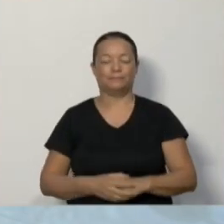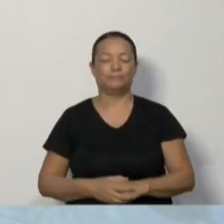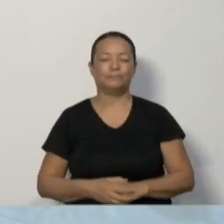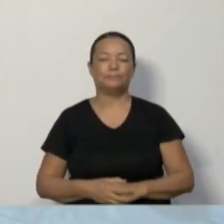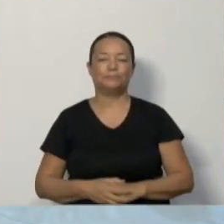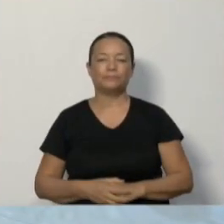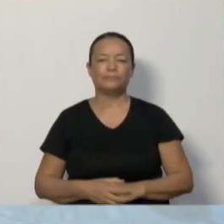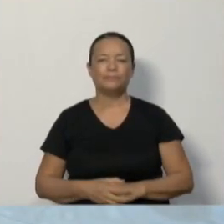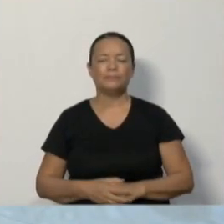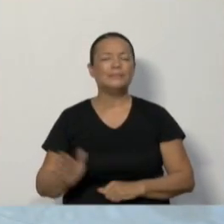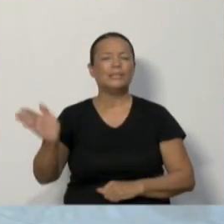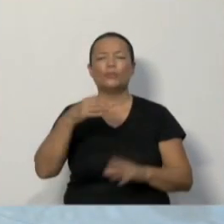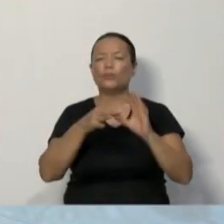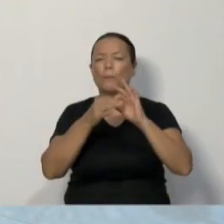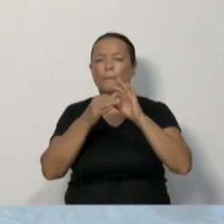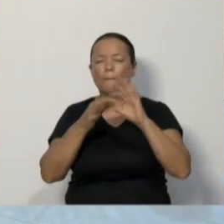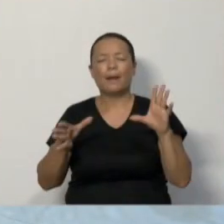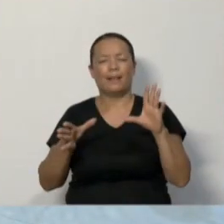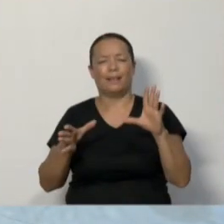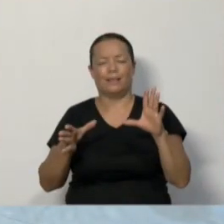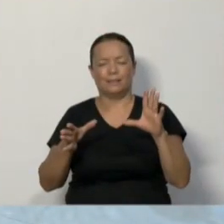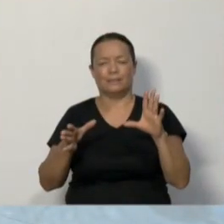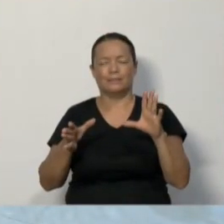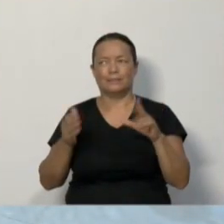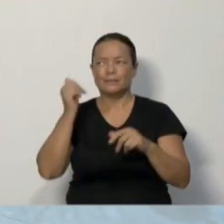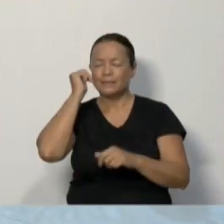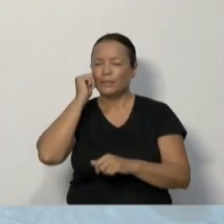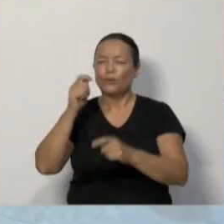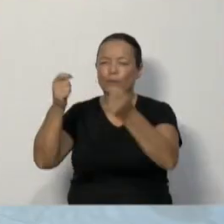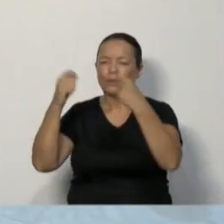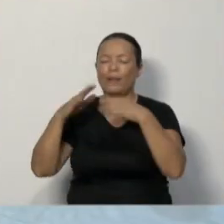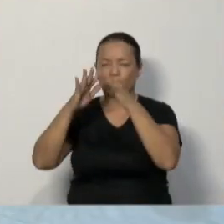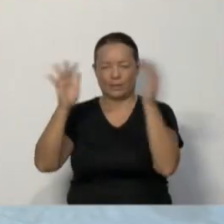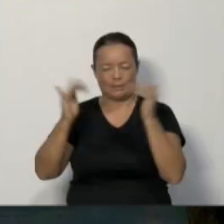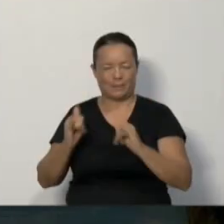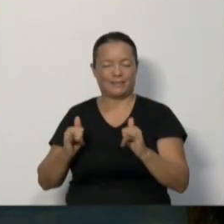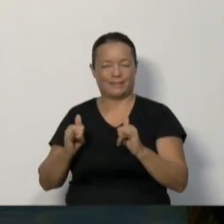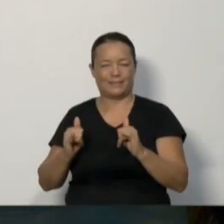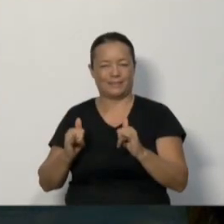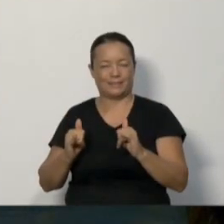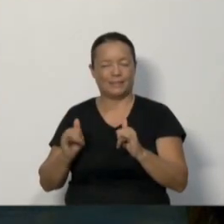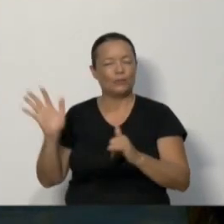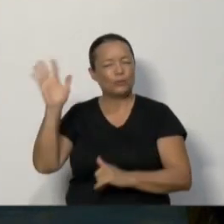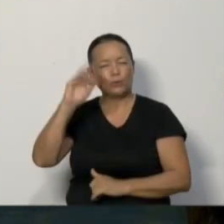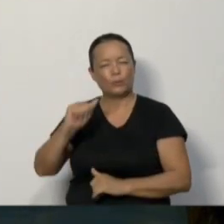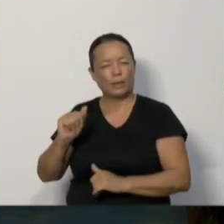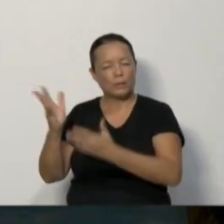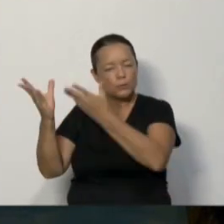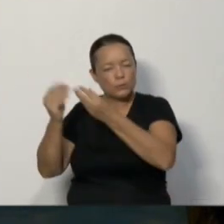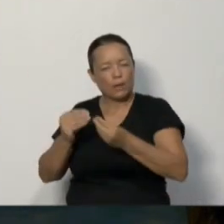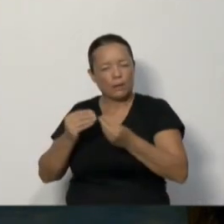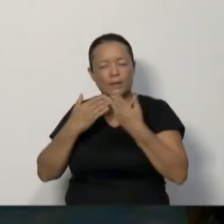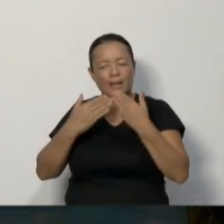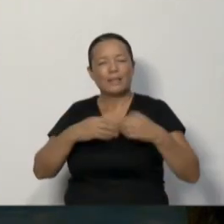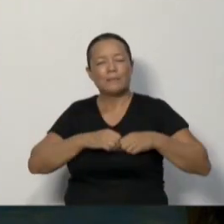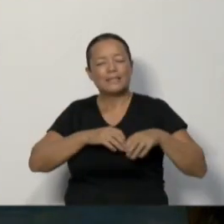del mal. Líbranos de todos los males, Señor, y concédenos la paz en nuestros días, para que, ayudados por tu